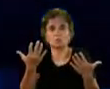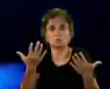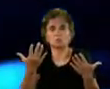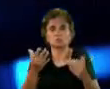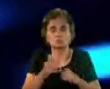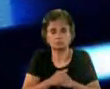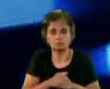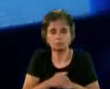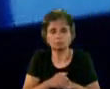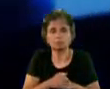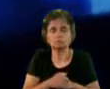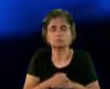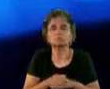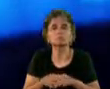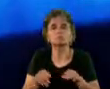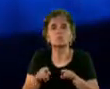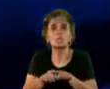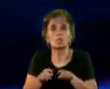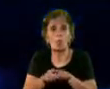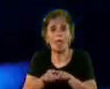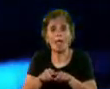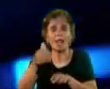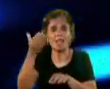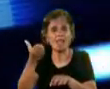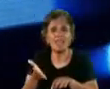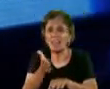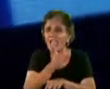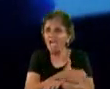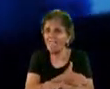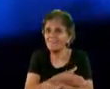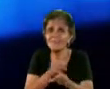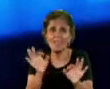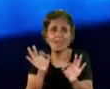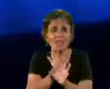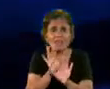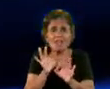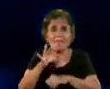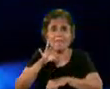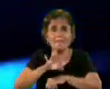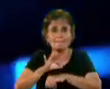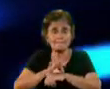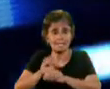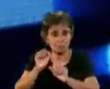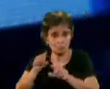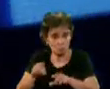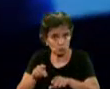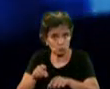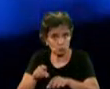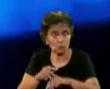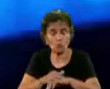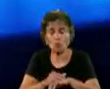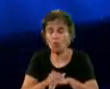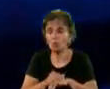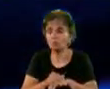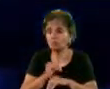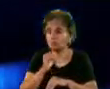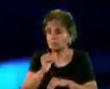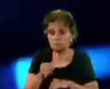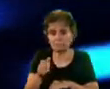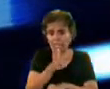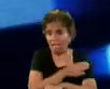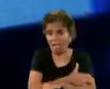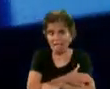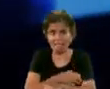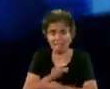ocurrió en él, se presentó sin antecedentes previos por lo que dijo su médico, el médico del club. Ahora,